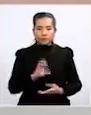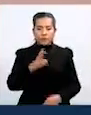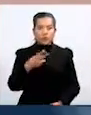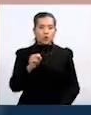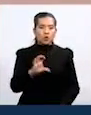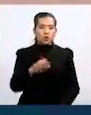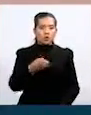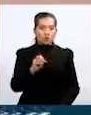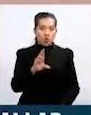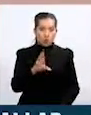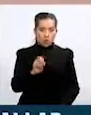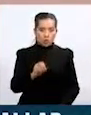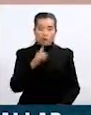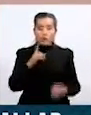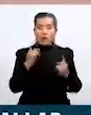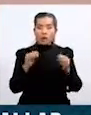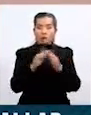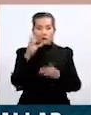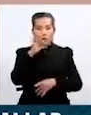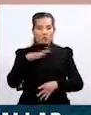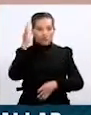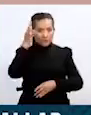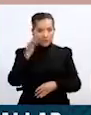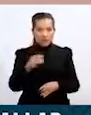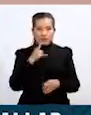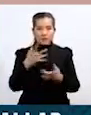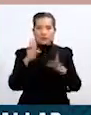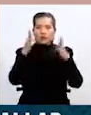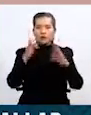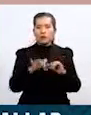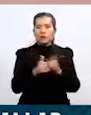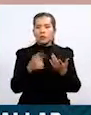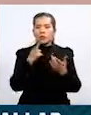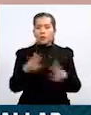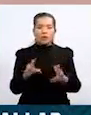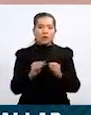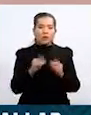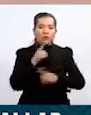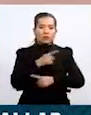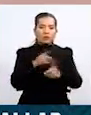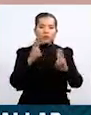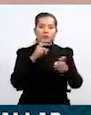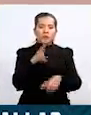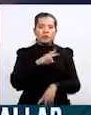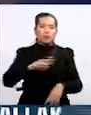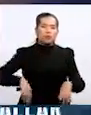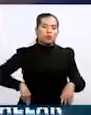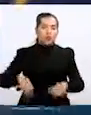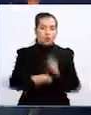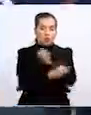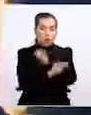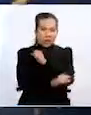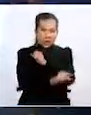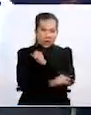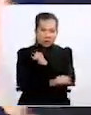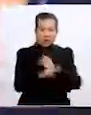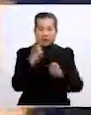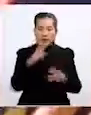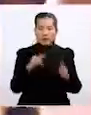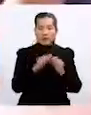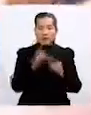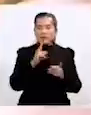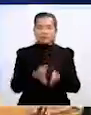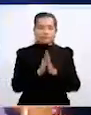El fiscal departamental Roger Mariaca se refirió sobre la determinación del juez del municipio de La Guardia, Rodrigo Bedia, quien ratificó